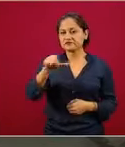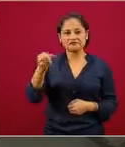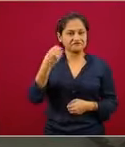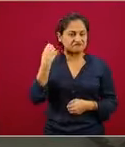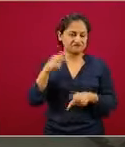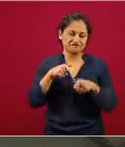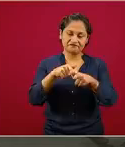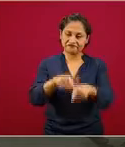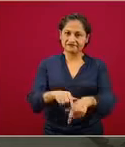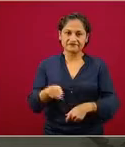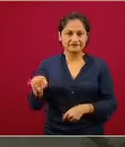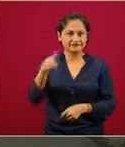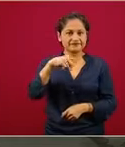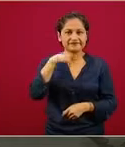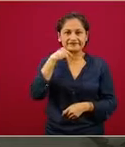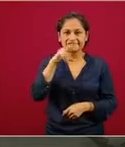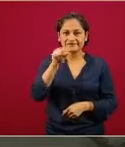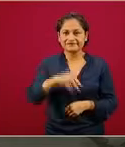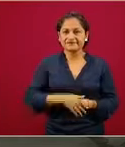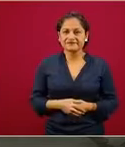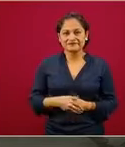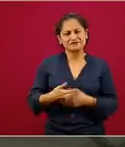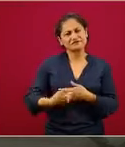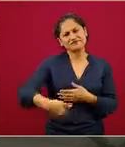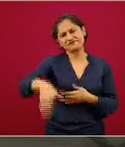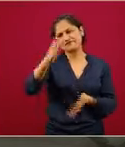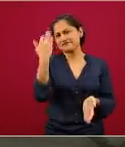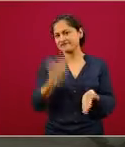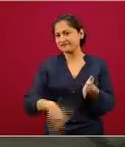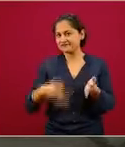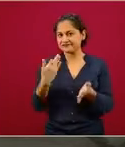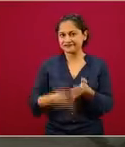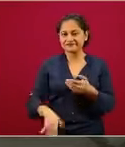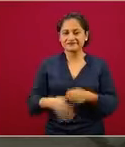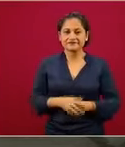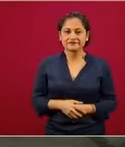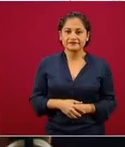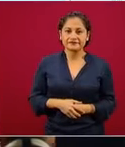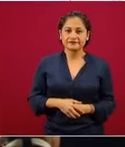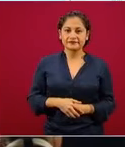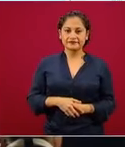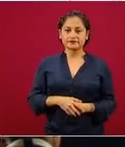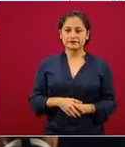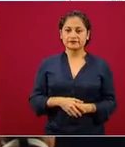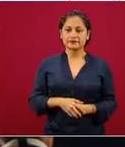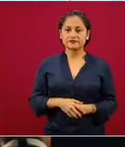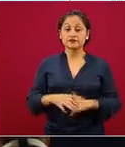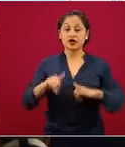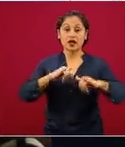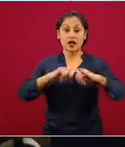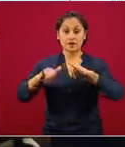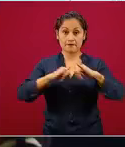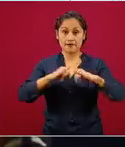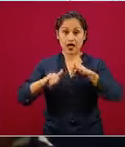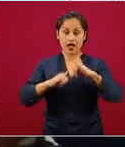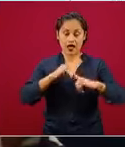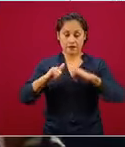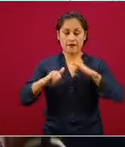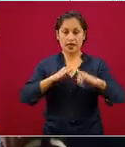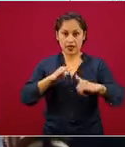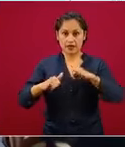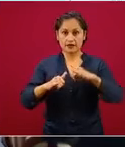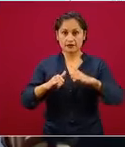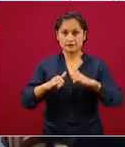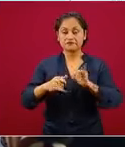preocupen. Todavía falta varias. Termino con el mapa, de hecho no es la penúltima, es la última,